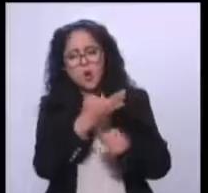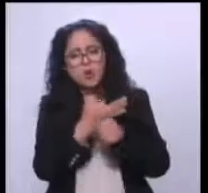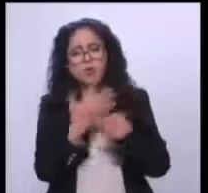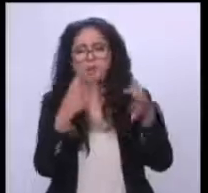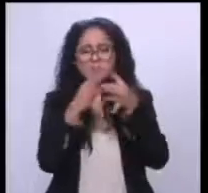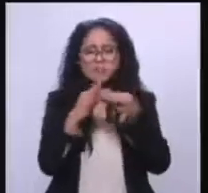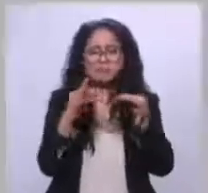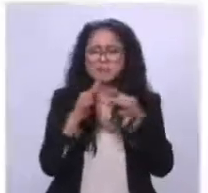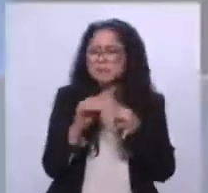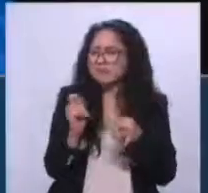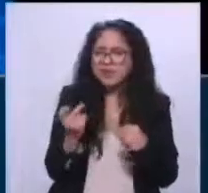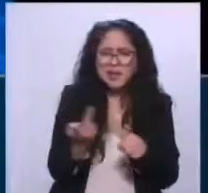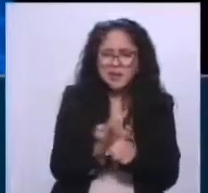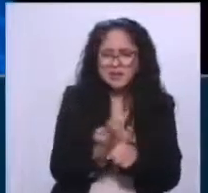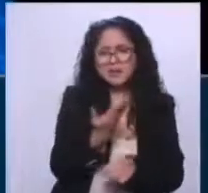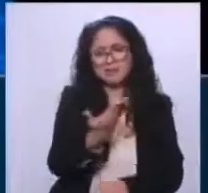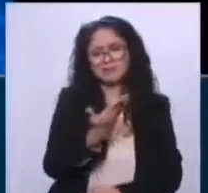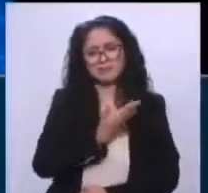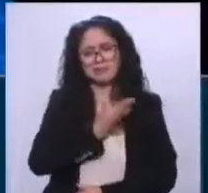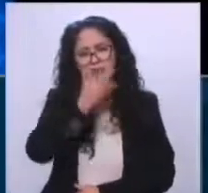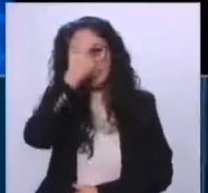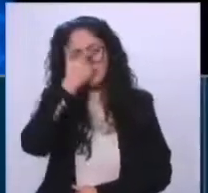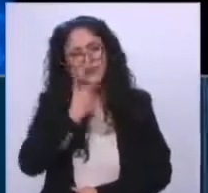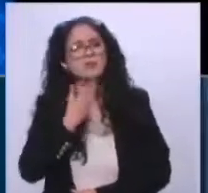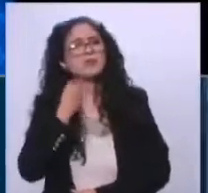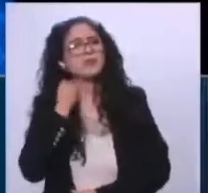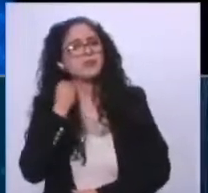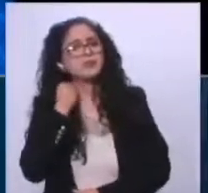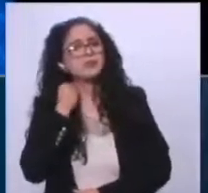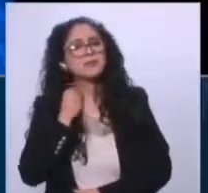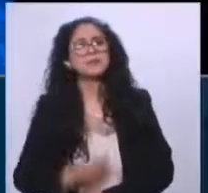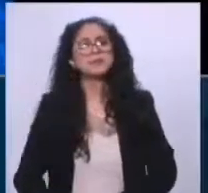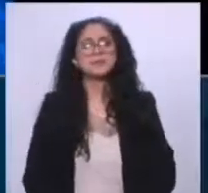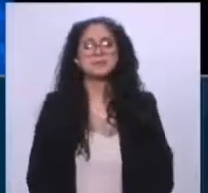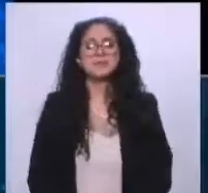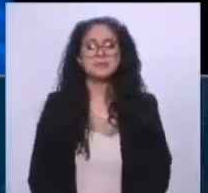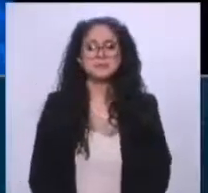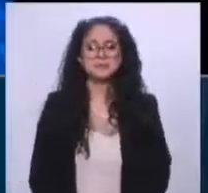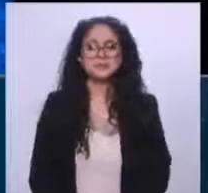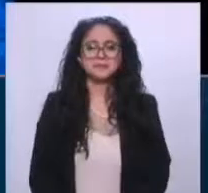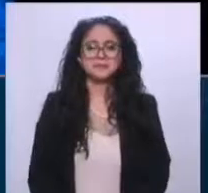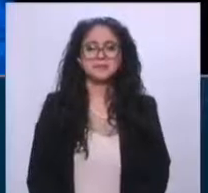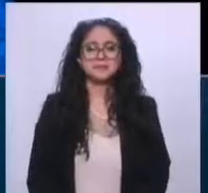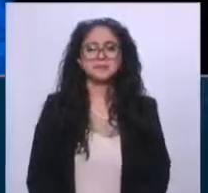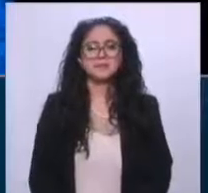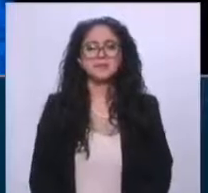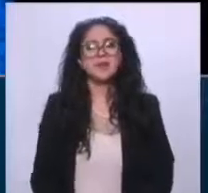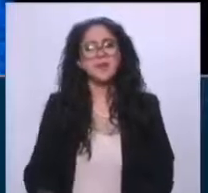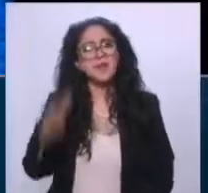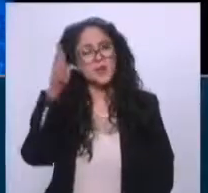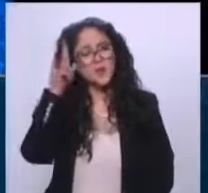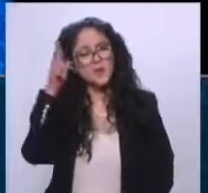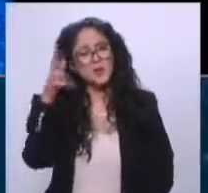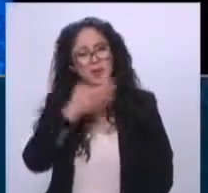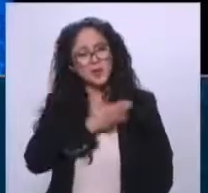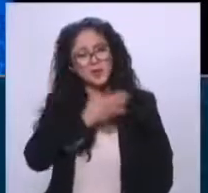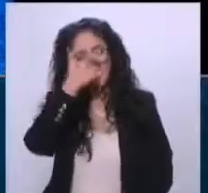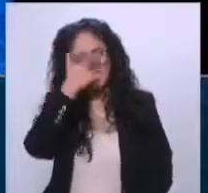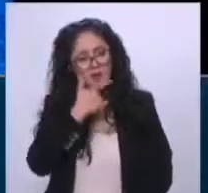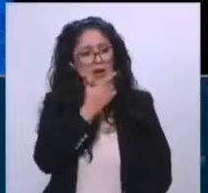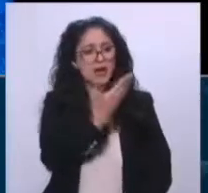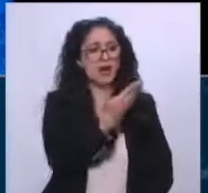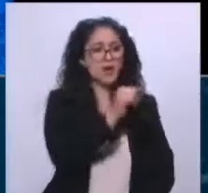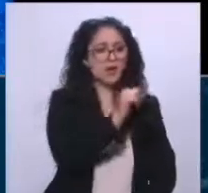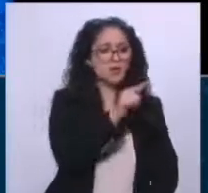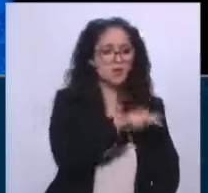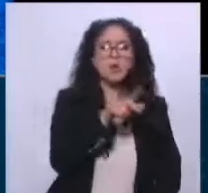de situaciones. Buenas noches, abogado. Hola, buenas noches, Azul Juan. Un gusto estar con ustedes. Muchas gracias